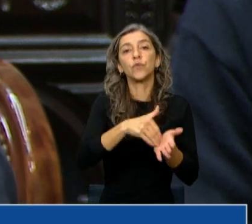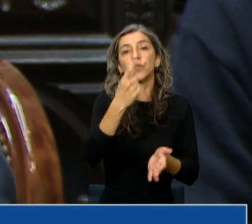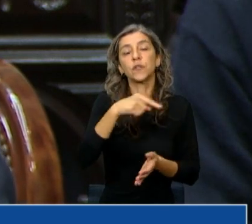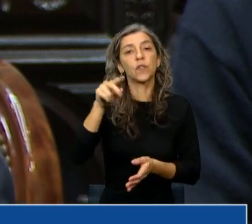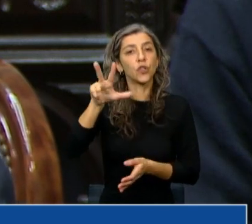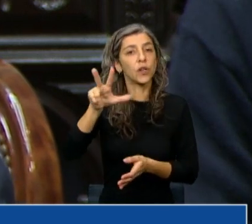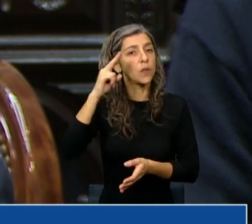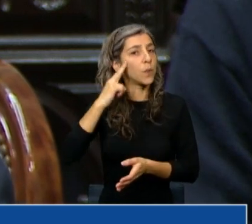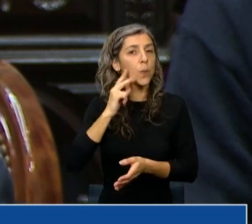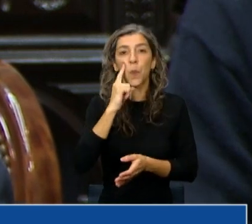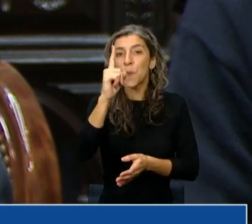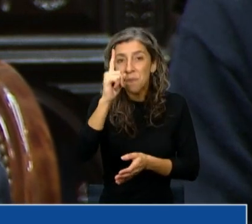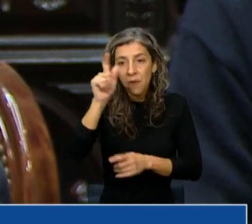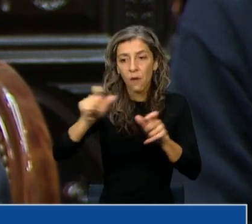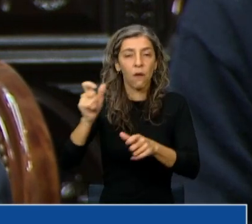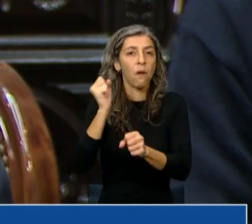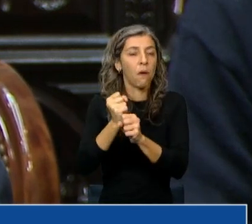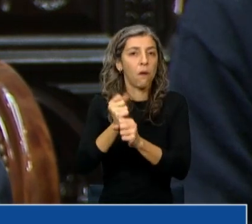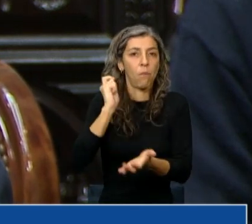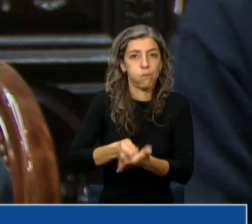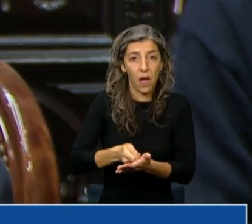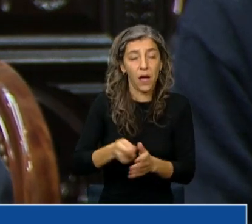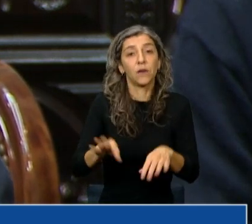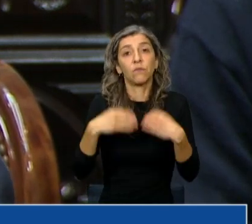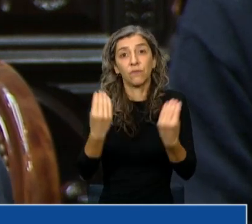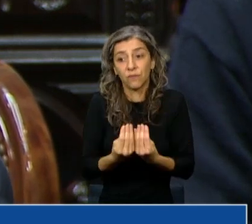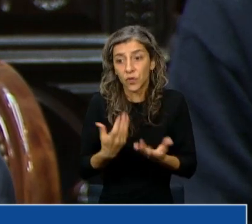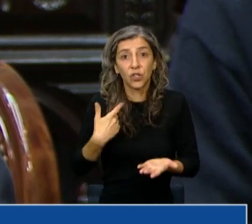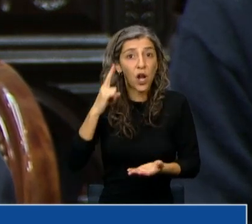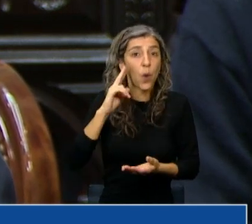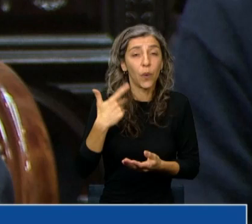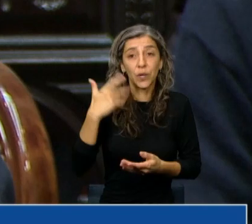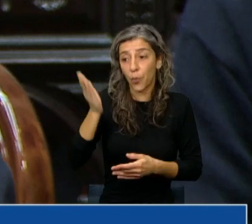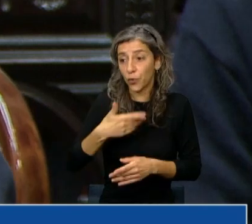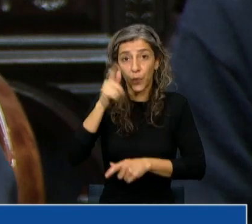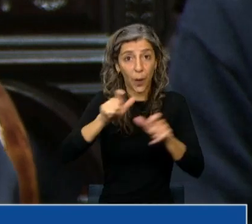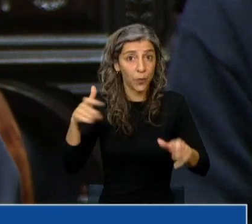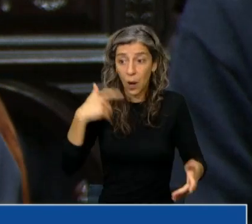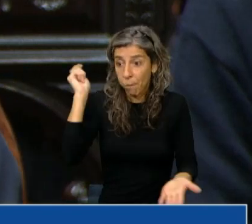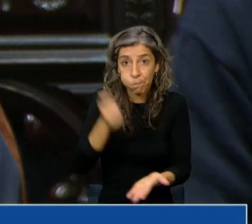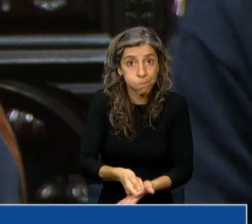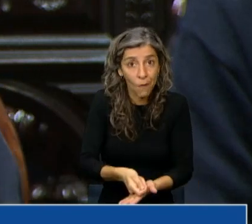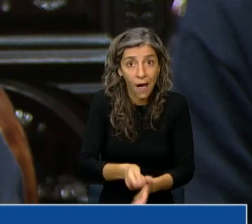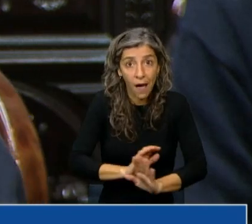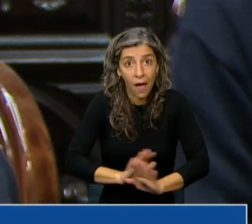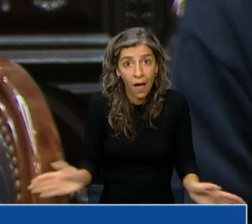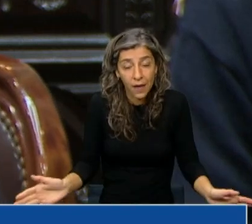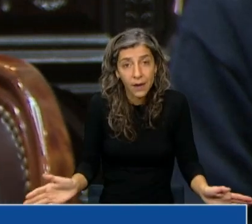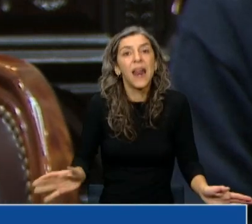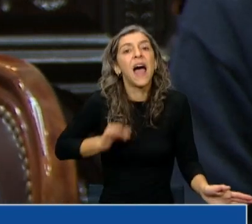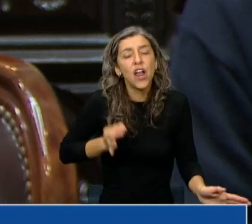2.139.000, es decir, dejaron el gobierno con el 23% de los trabajadores pagando el impuesto a las ganancias. En